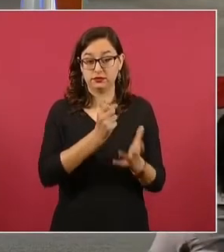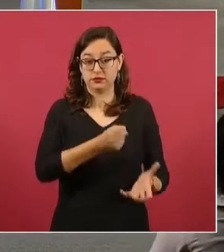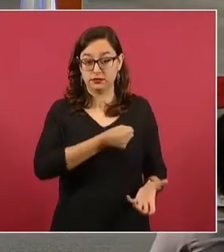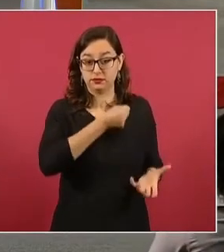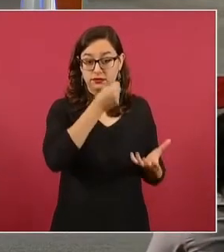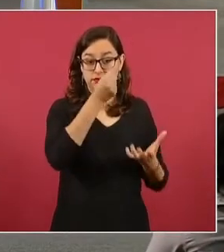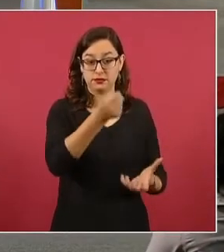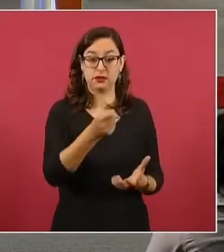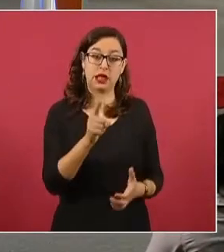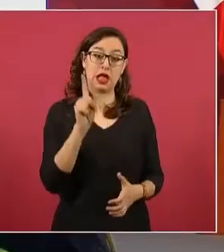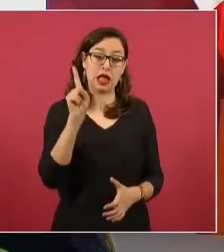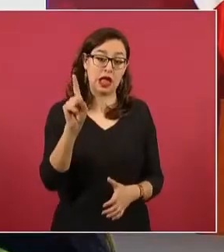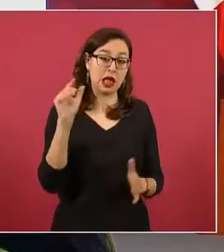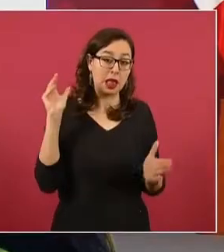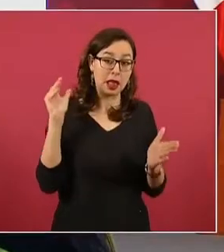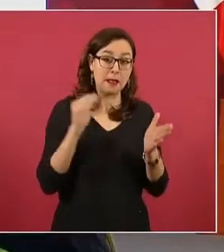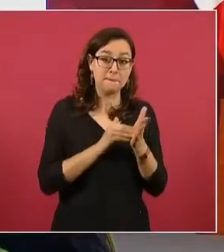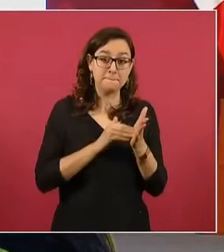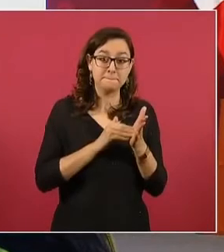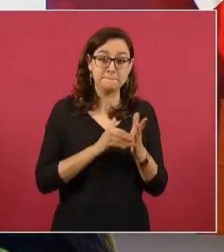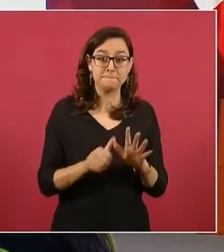son